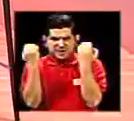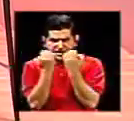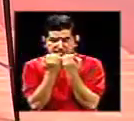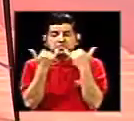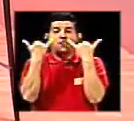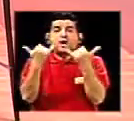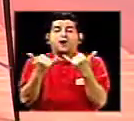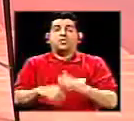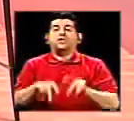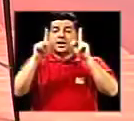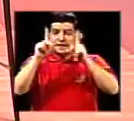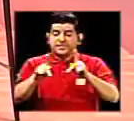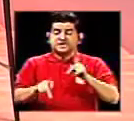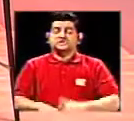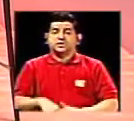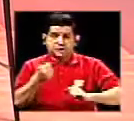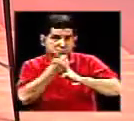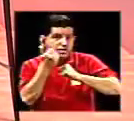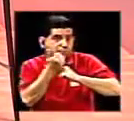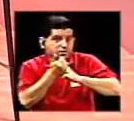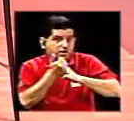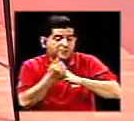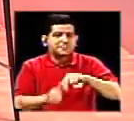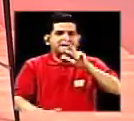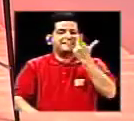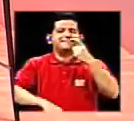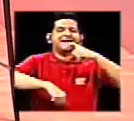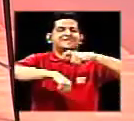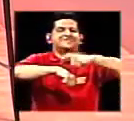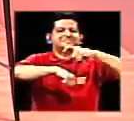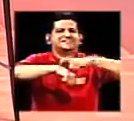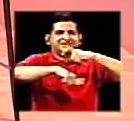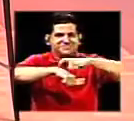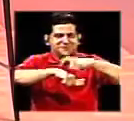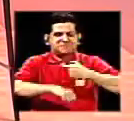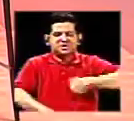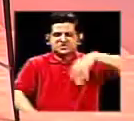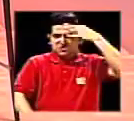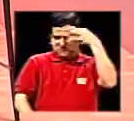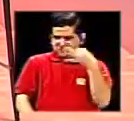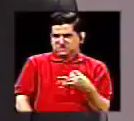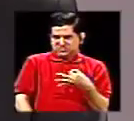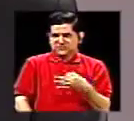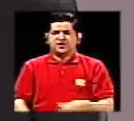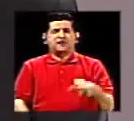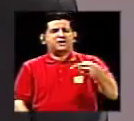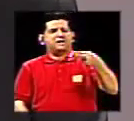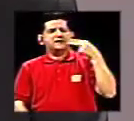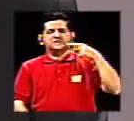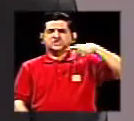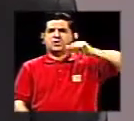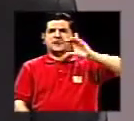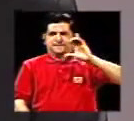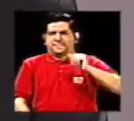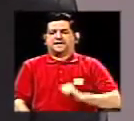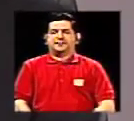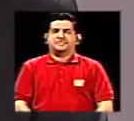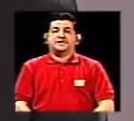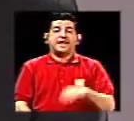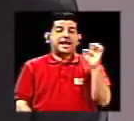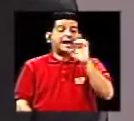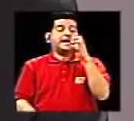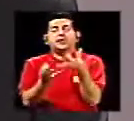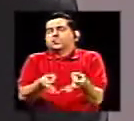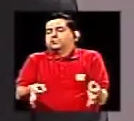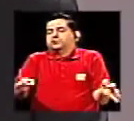de la gente, si la gente está dispuesta a votar. Y entonces el tercer momento que nosotros habíamos estimado, y por la historia del PAC, era que enero era